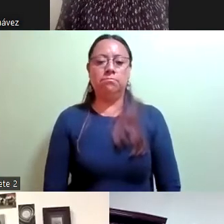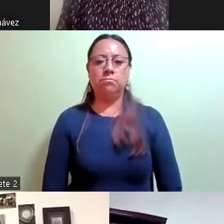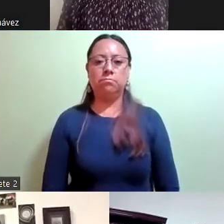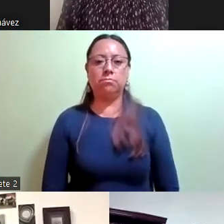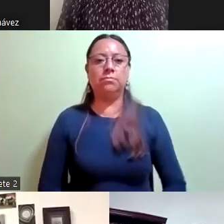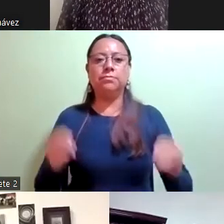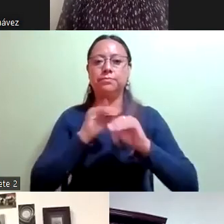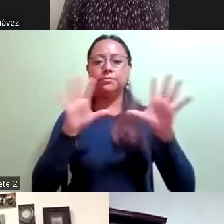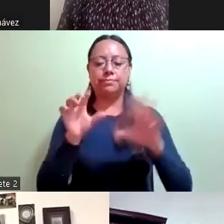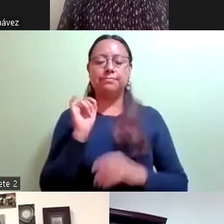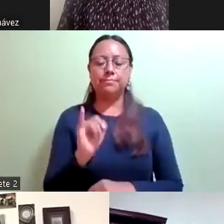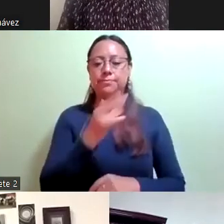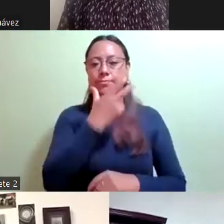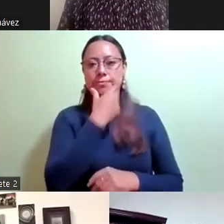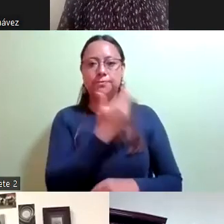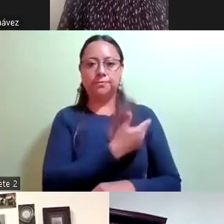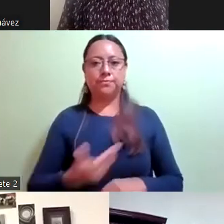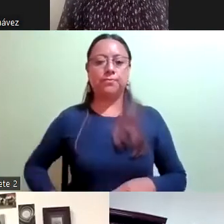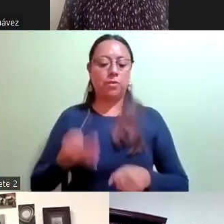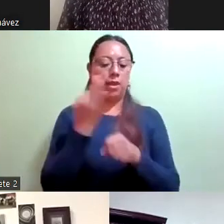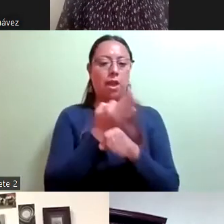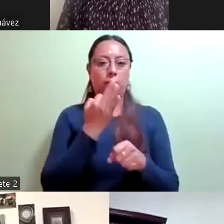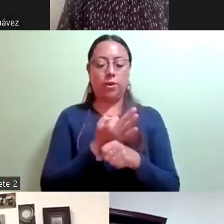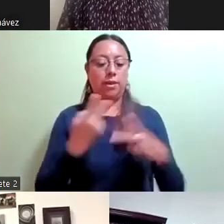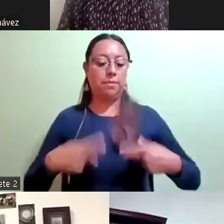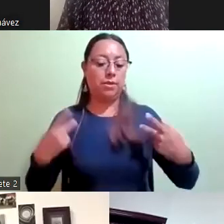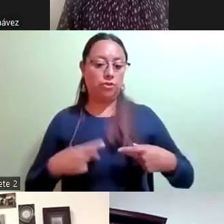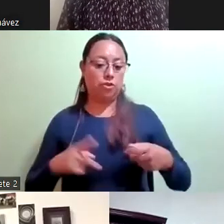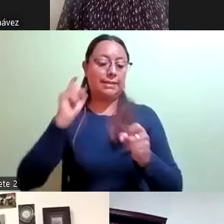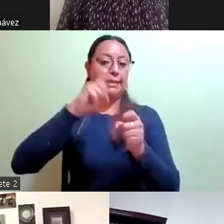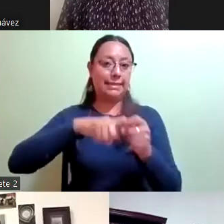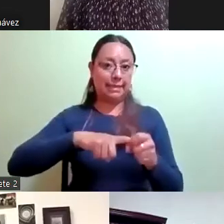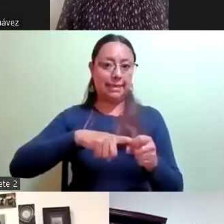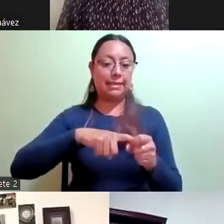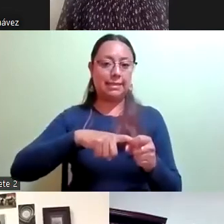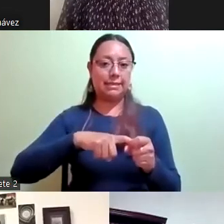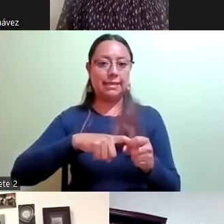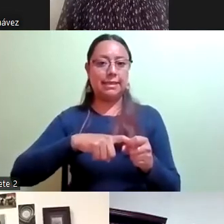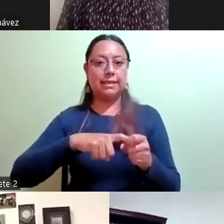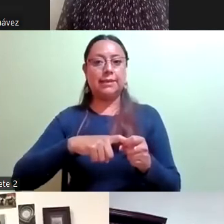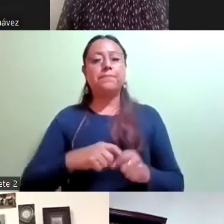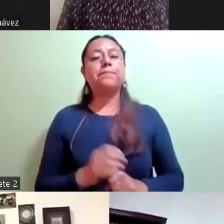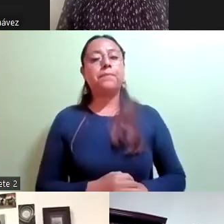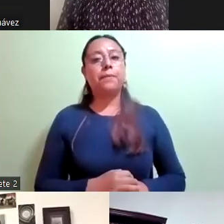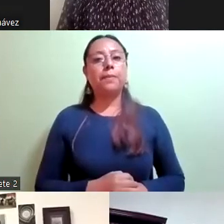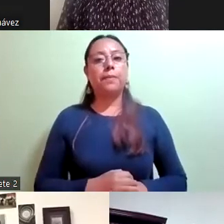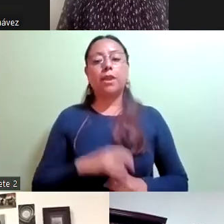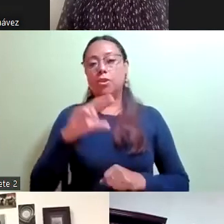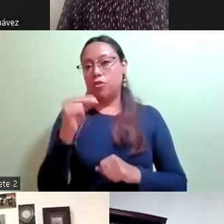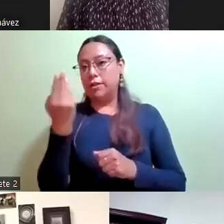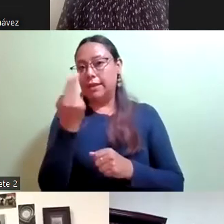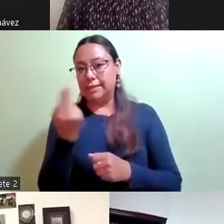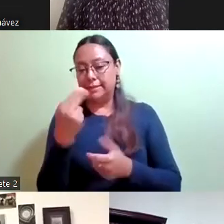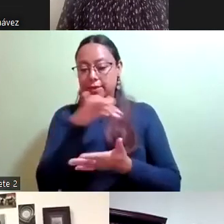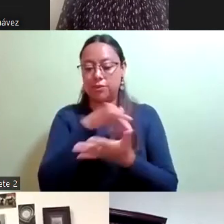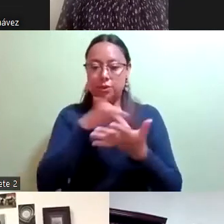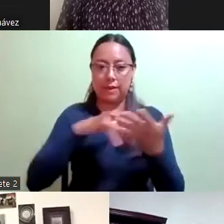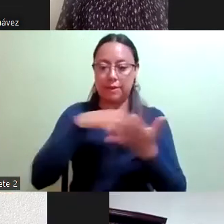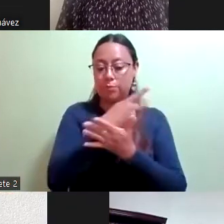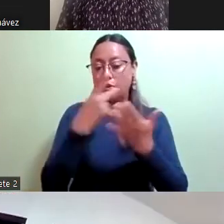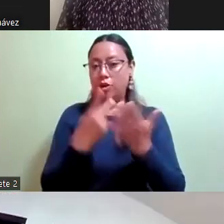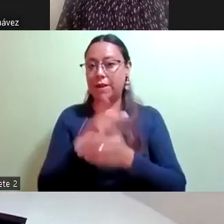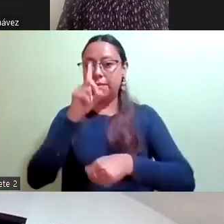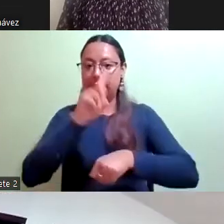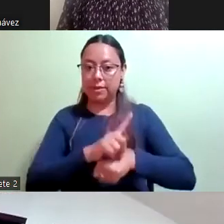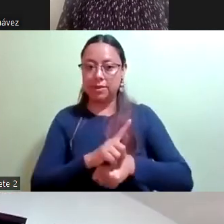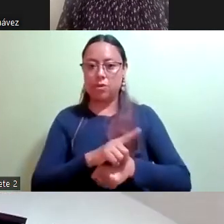Claro que sí, presidente. Se somete a consideración de las personas integrantes la dispensa y, en su caso, aprobación del orden del día.